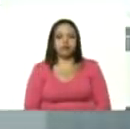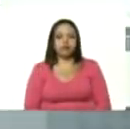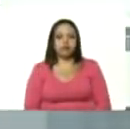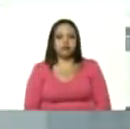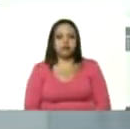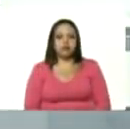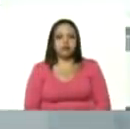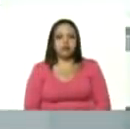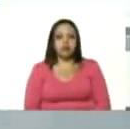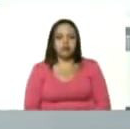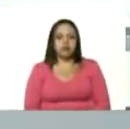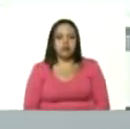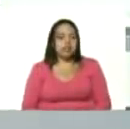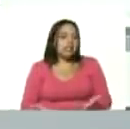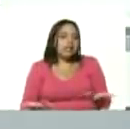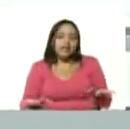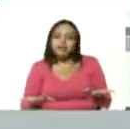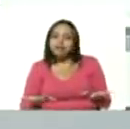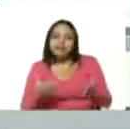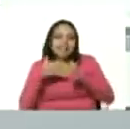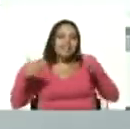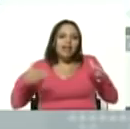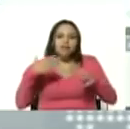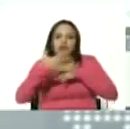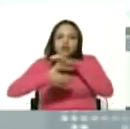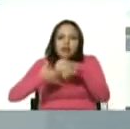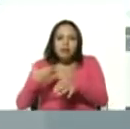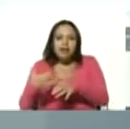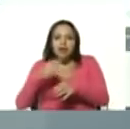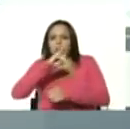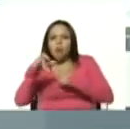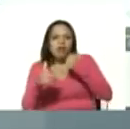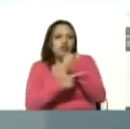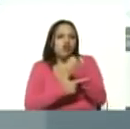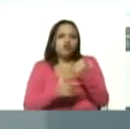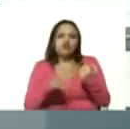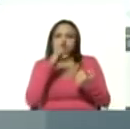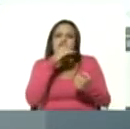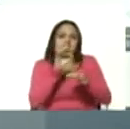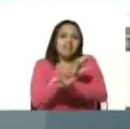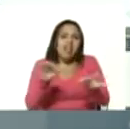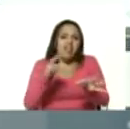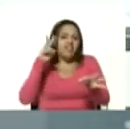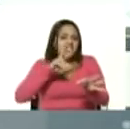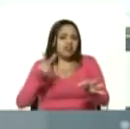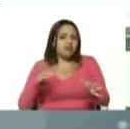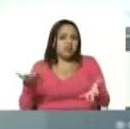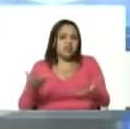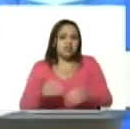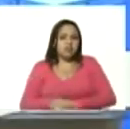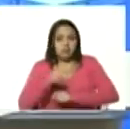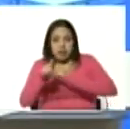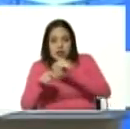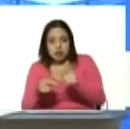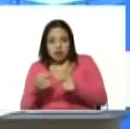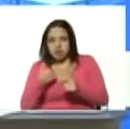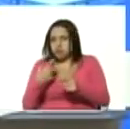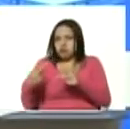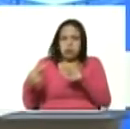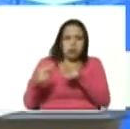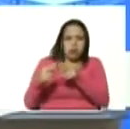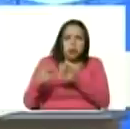Guaidó no existe en la política venezolana. Es la nada. Pregúntale a cualquier venezolano qué opina de Juan Guaidó. No lo digo yo, yo lo conozco hace